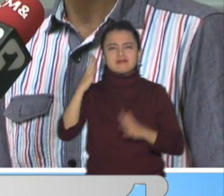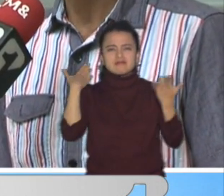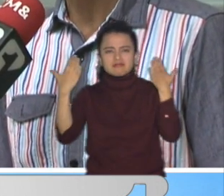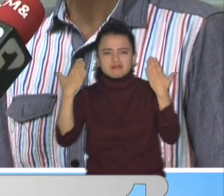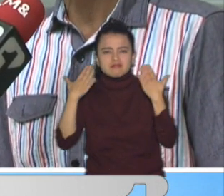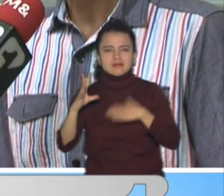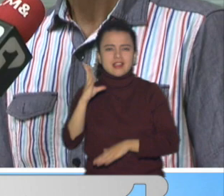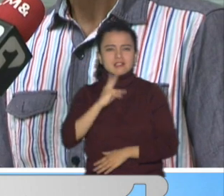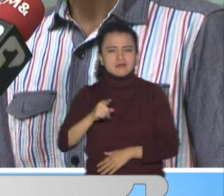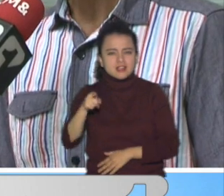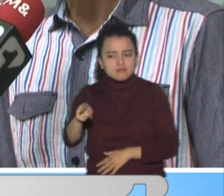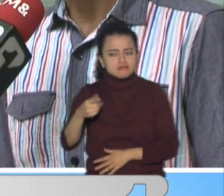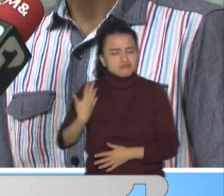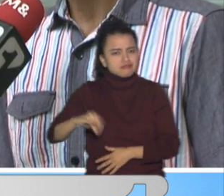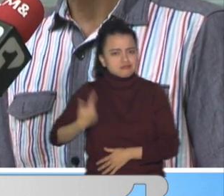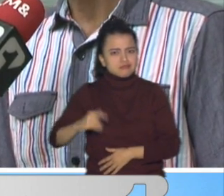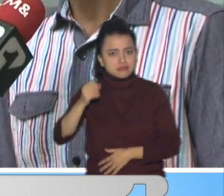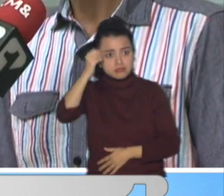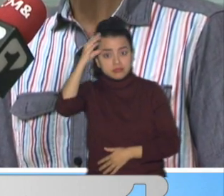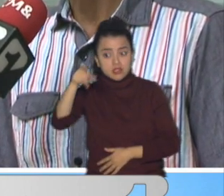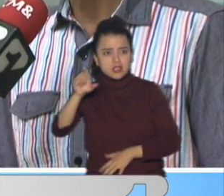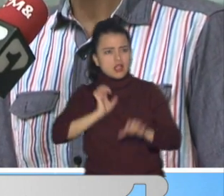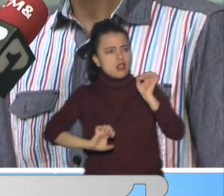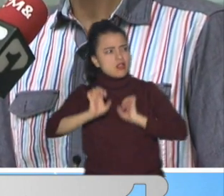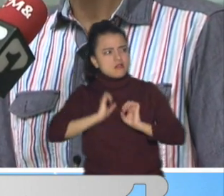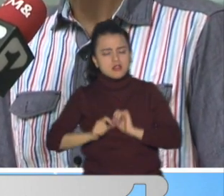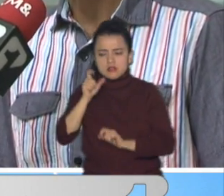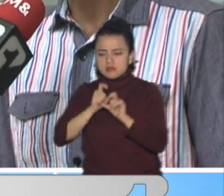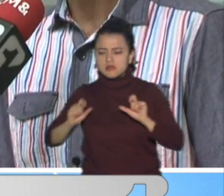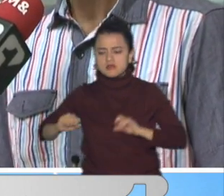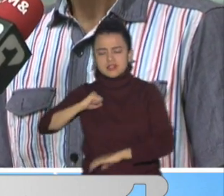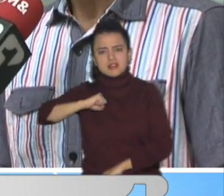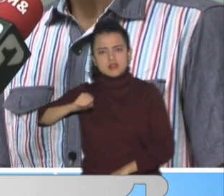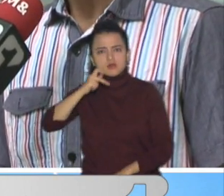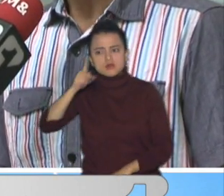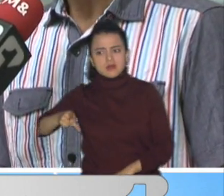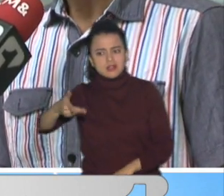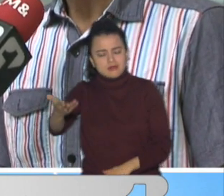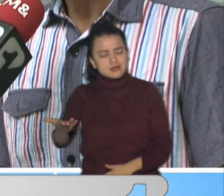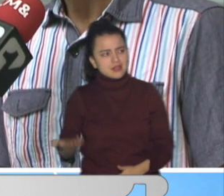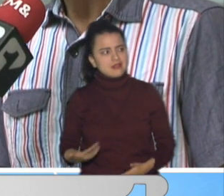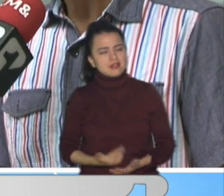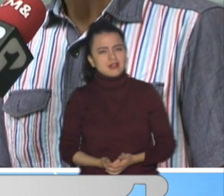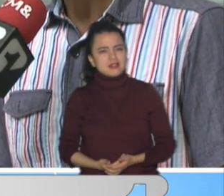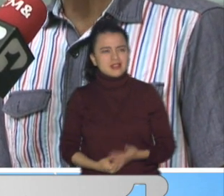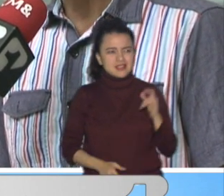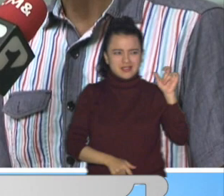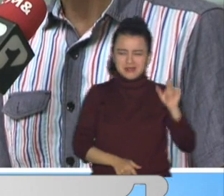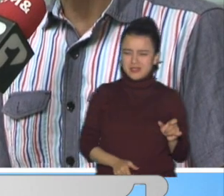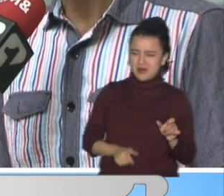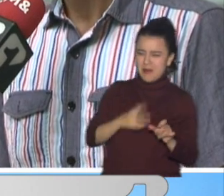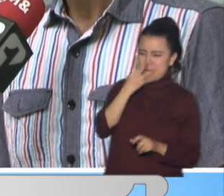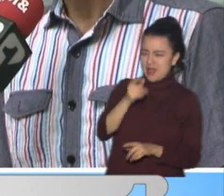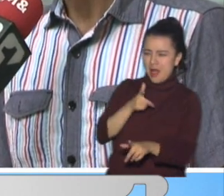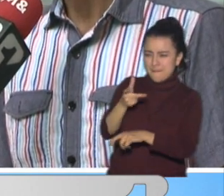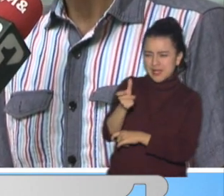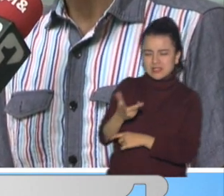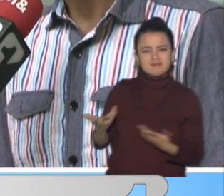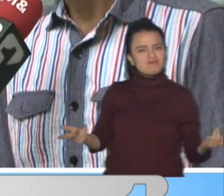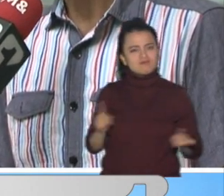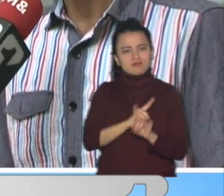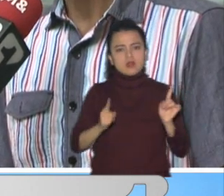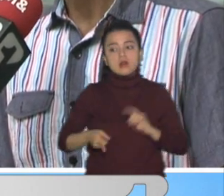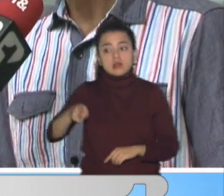público, y es la persona que aboga por los derechos humanos y que reclama la inversión del Estado, del